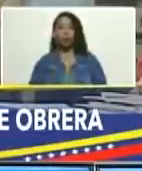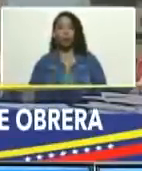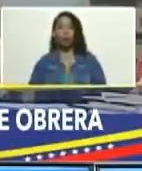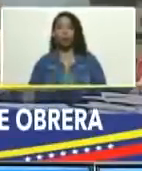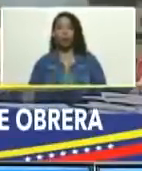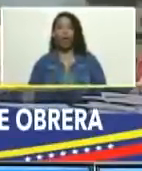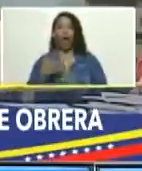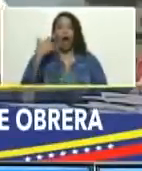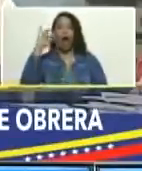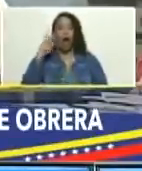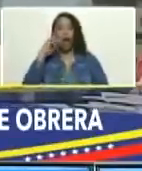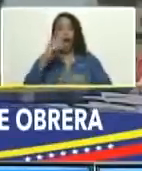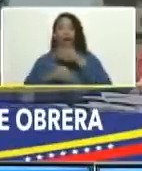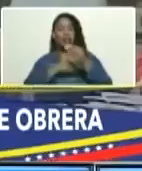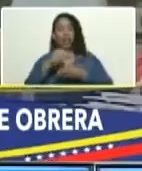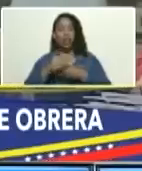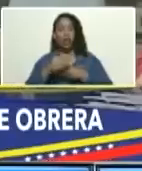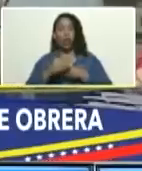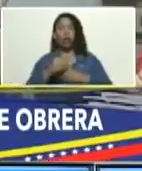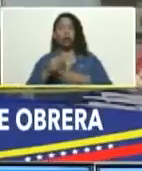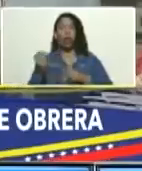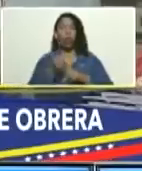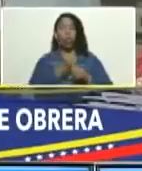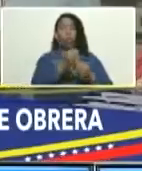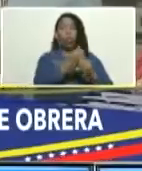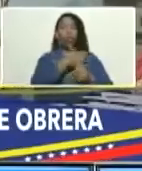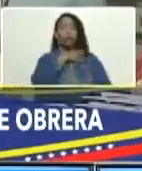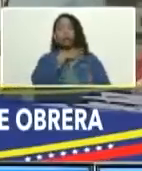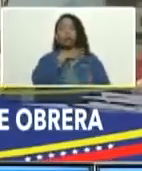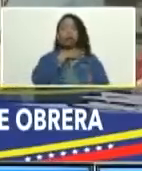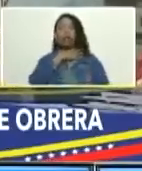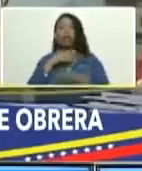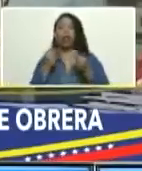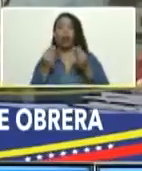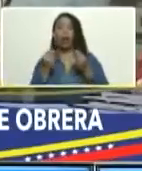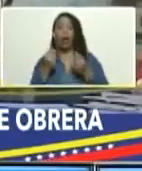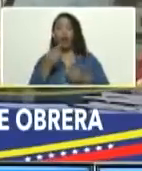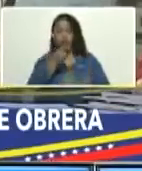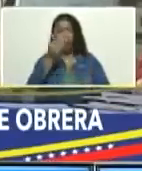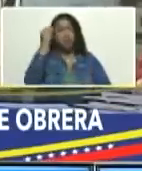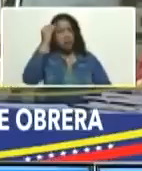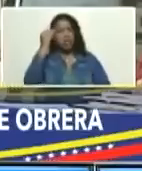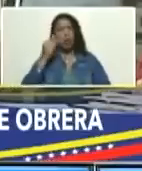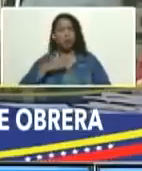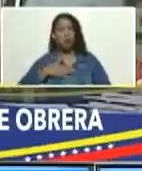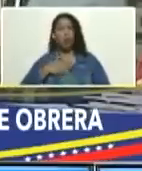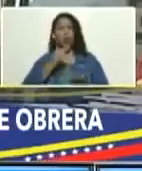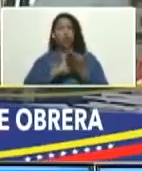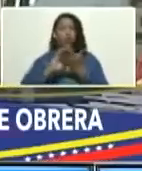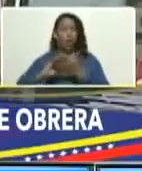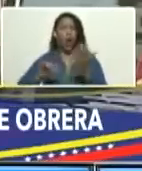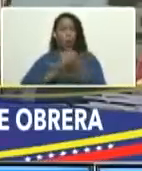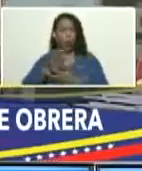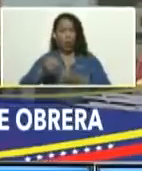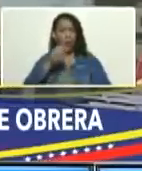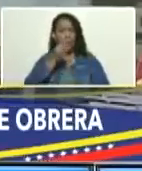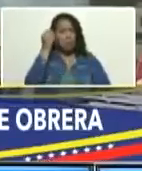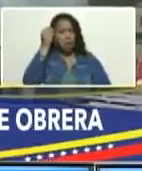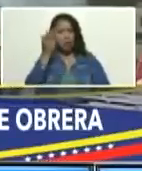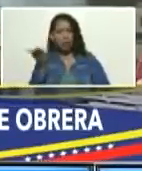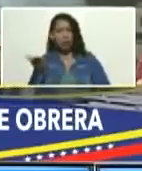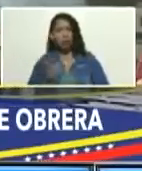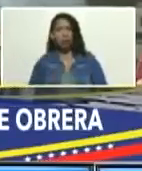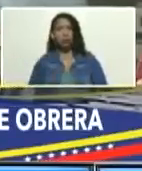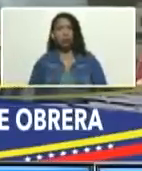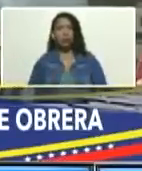sometidos a la tortura de la asfixia económica, ¿ustedes creen que nosotros podamos resolver a rialazo los problemas?